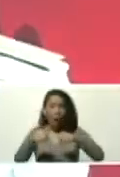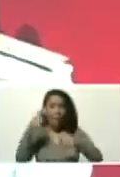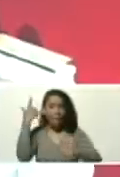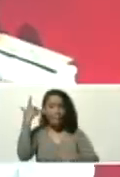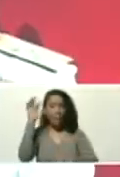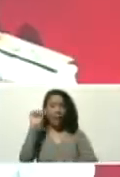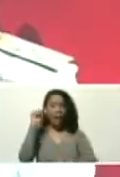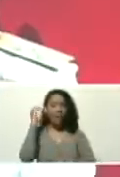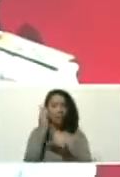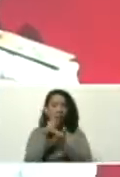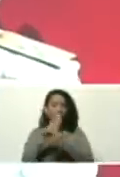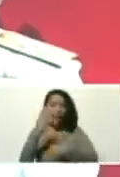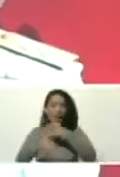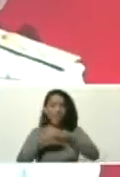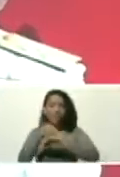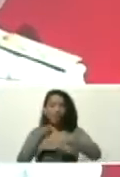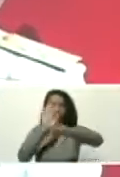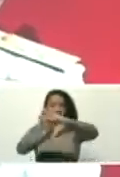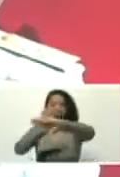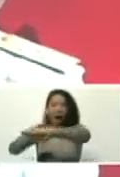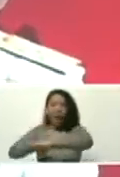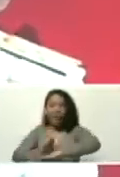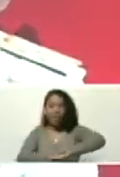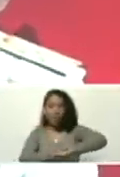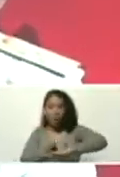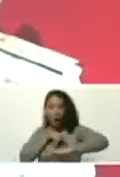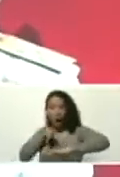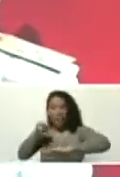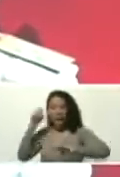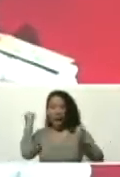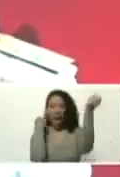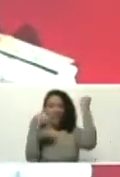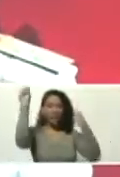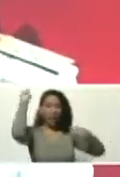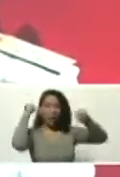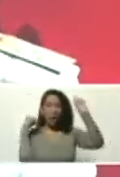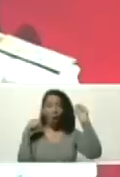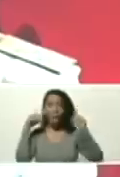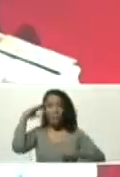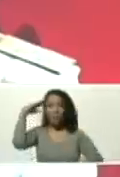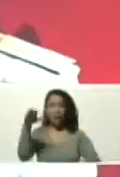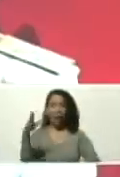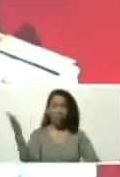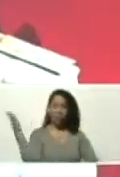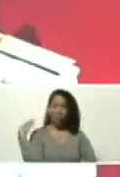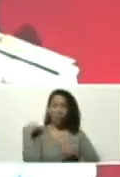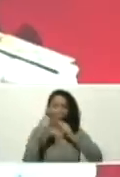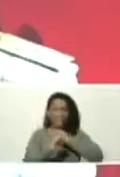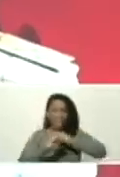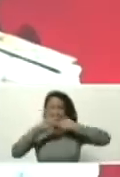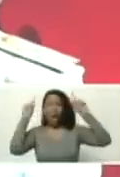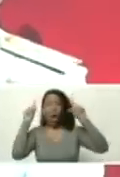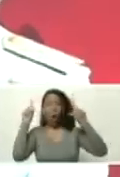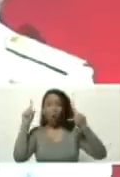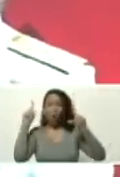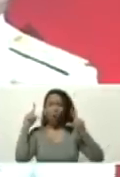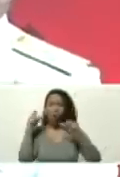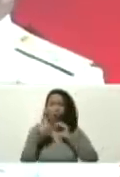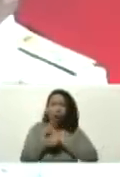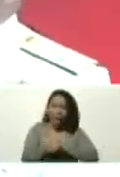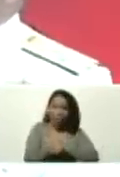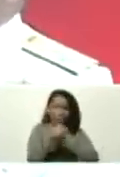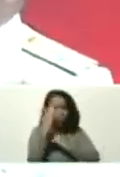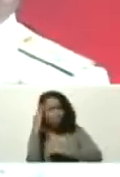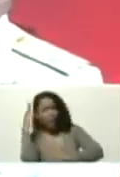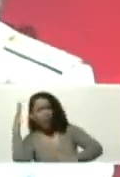una campanada. Con aquella rebelión militar nos despertó de un aletargado sueño y sentó las